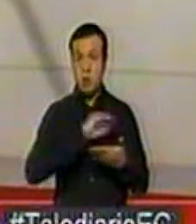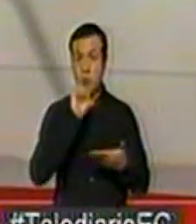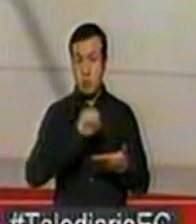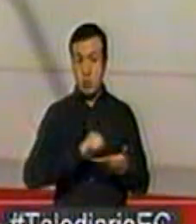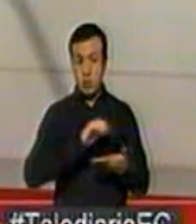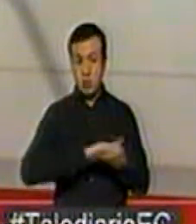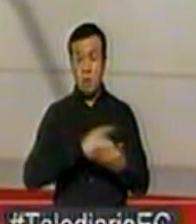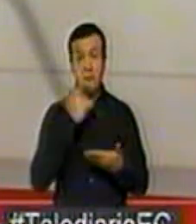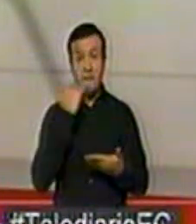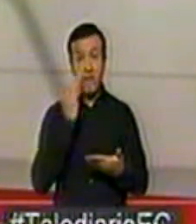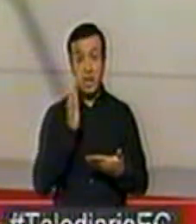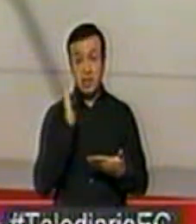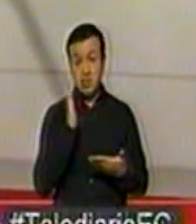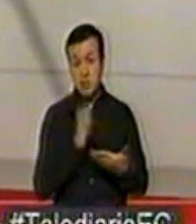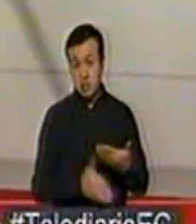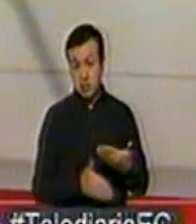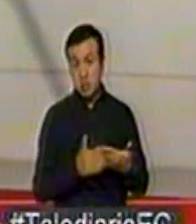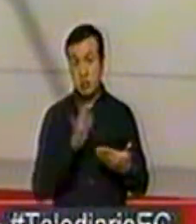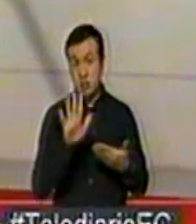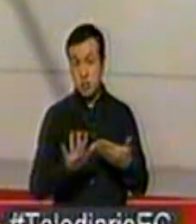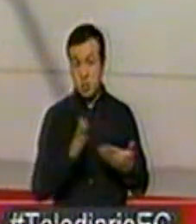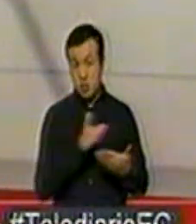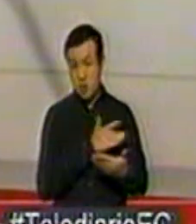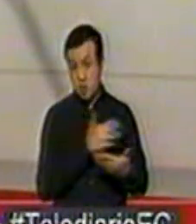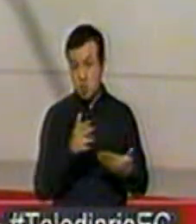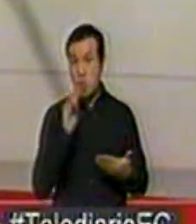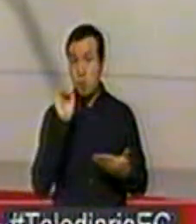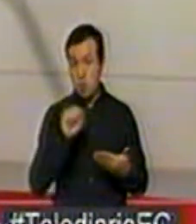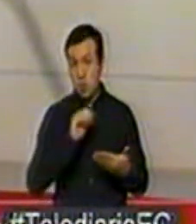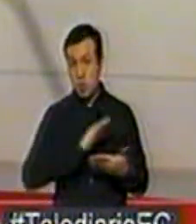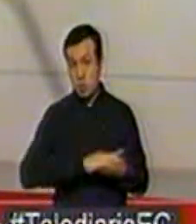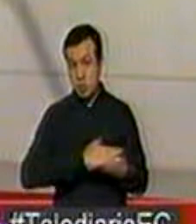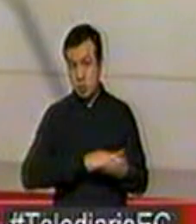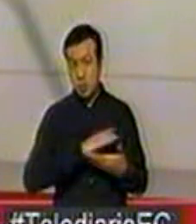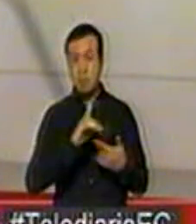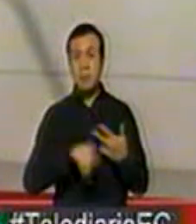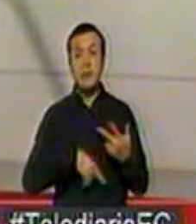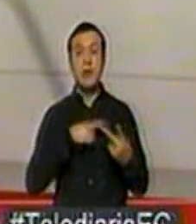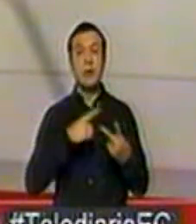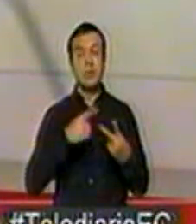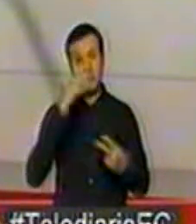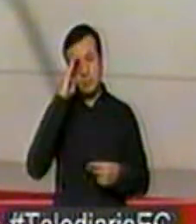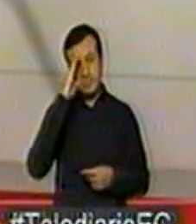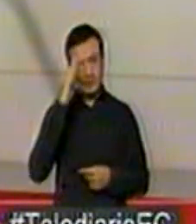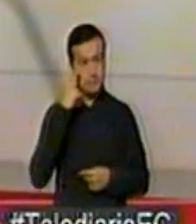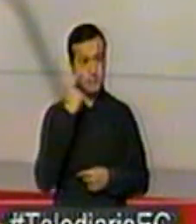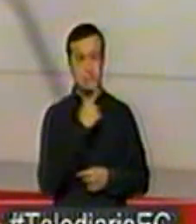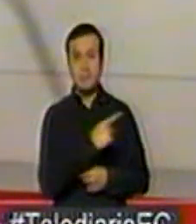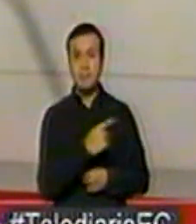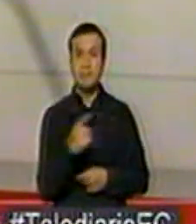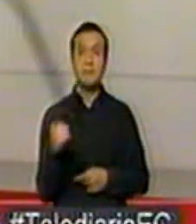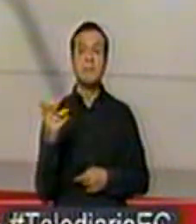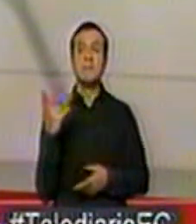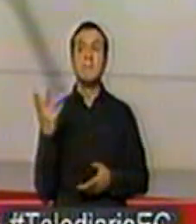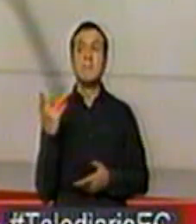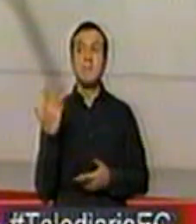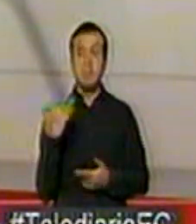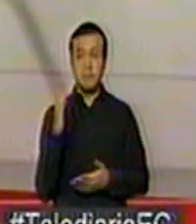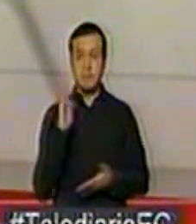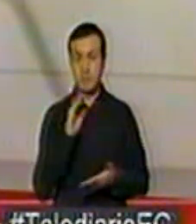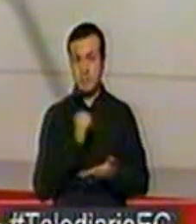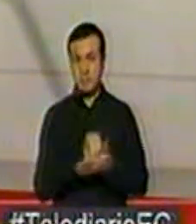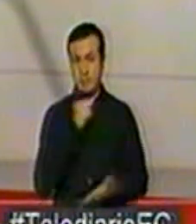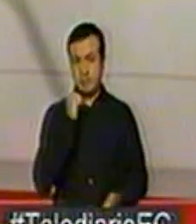estar vencido hasta 5 años, y un récord policial, digamos,